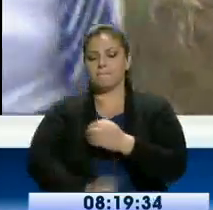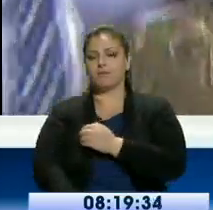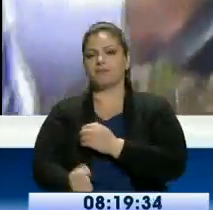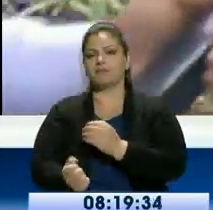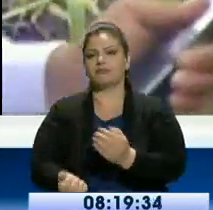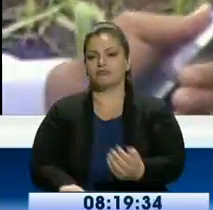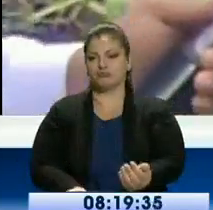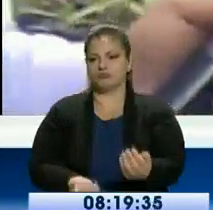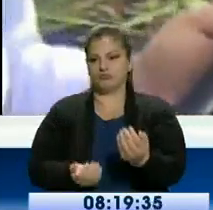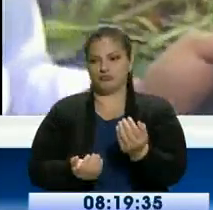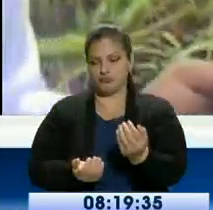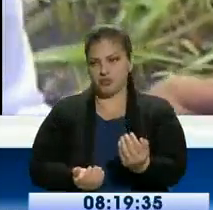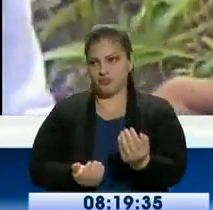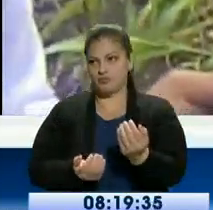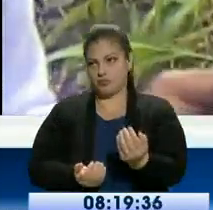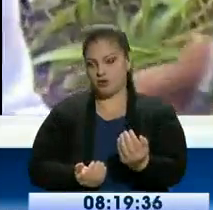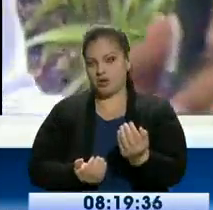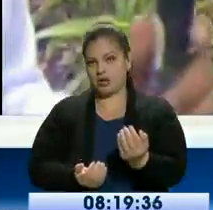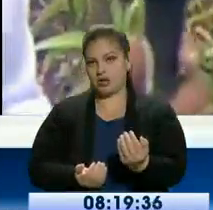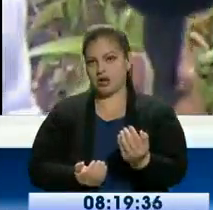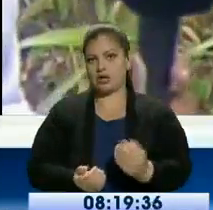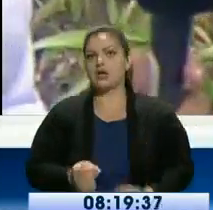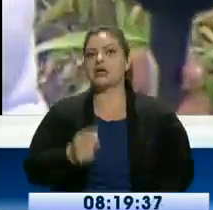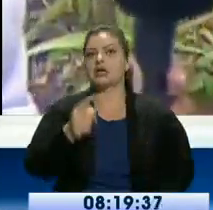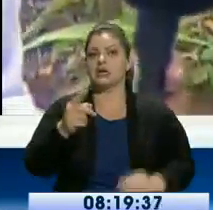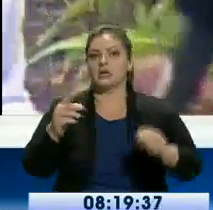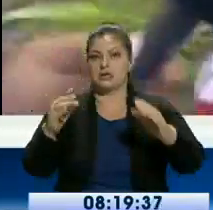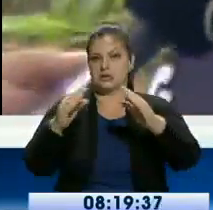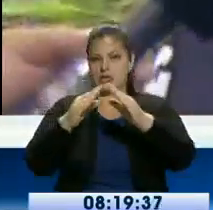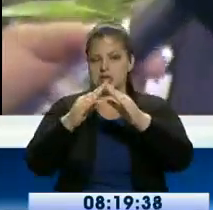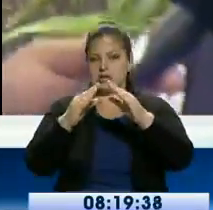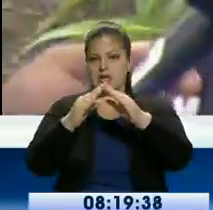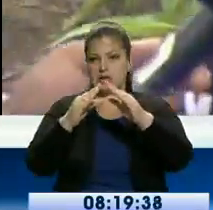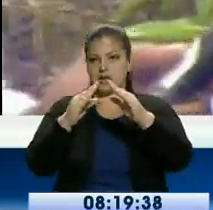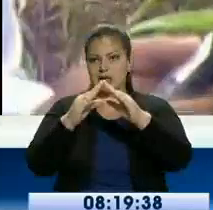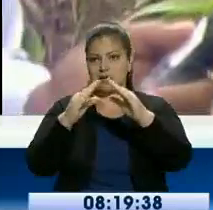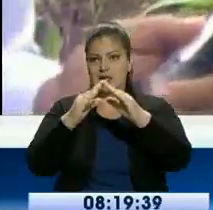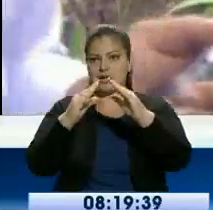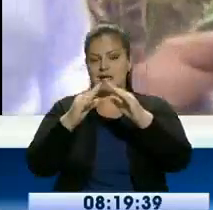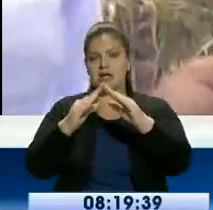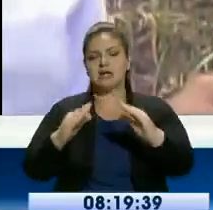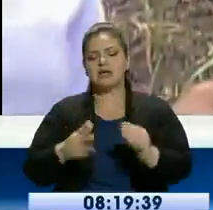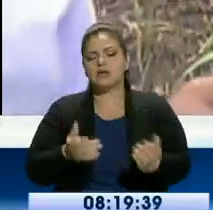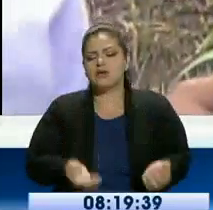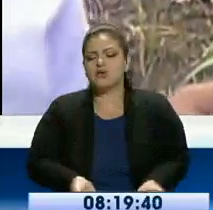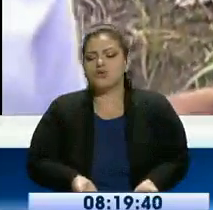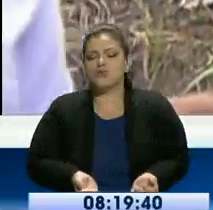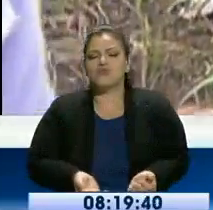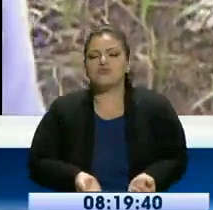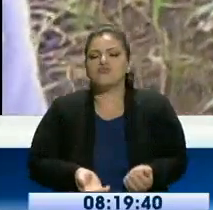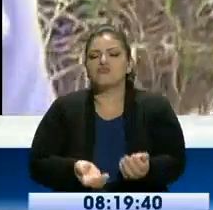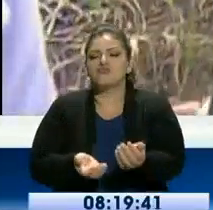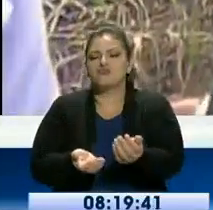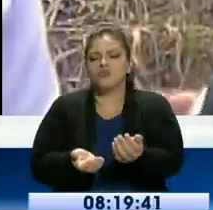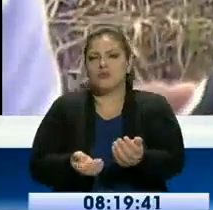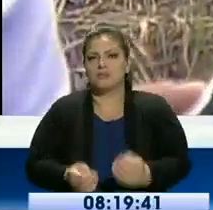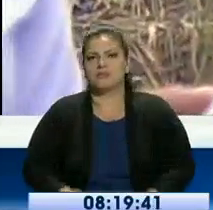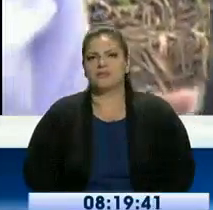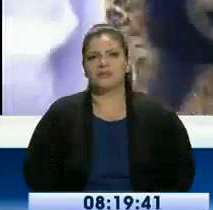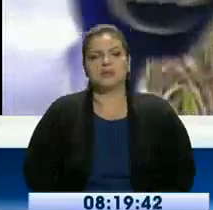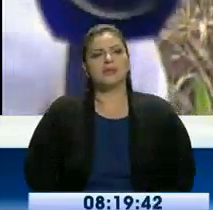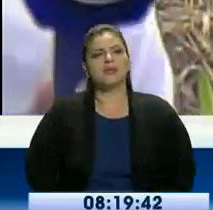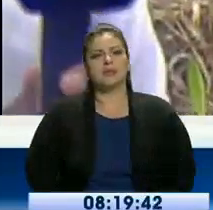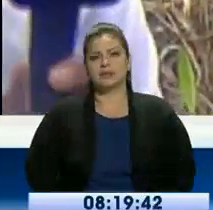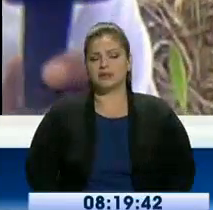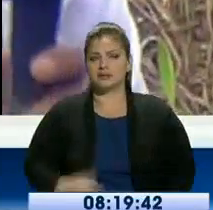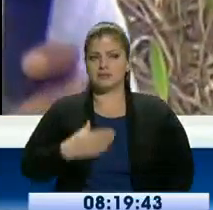en los brazos. ¿Y recién ella había salido de la maternidad? Sí, tenía 10 días recién dada luz, cesárea. ¿Y usted